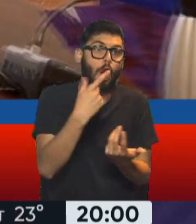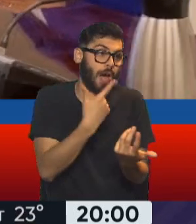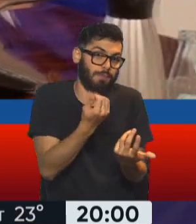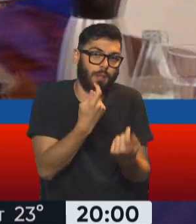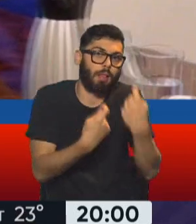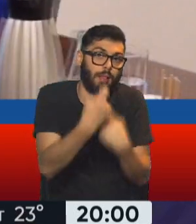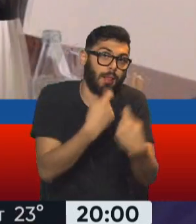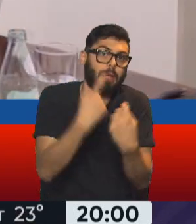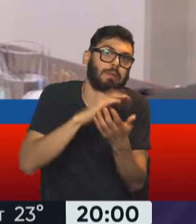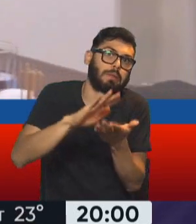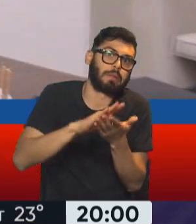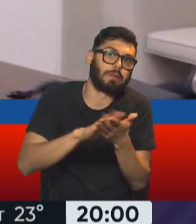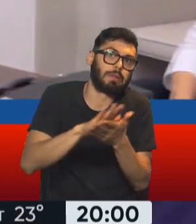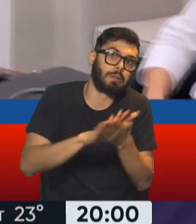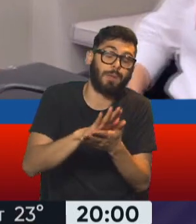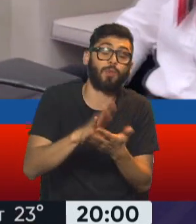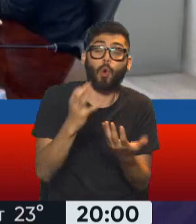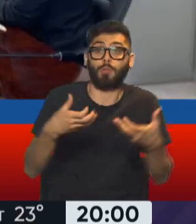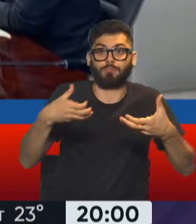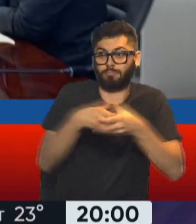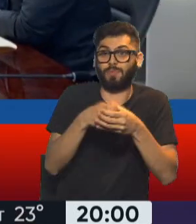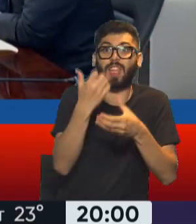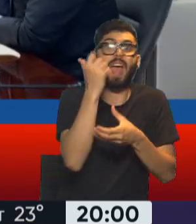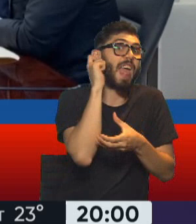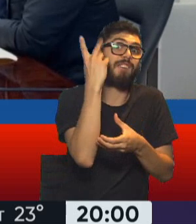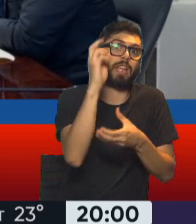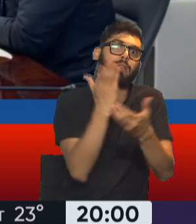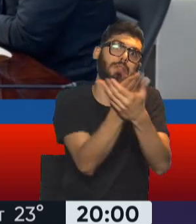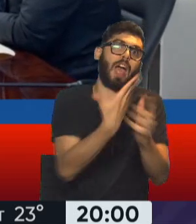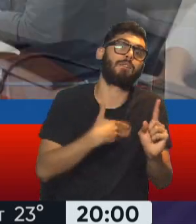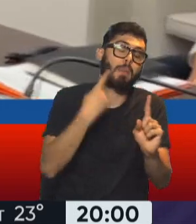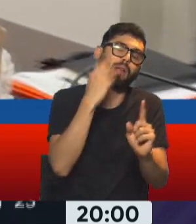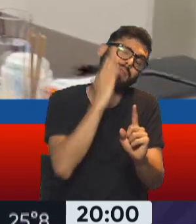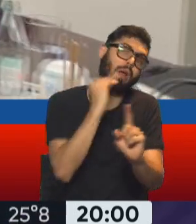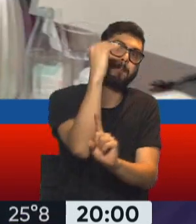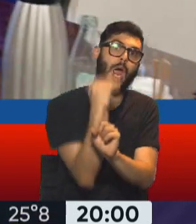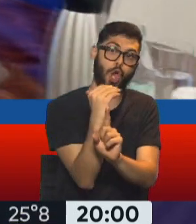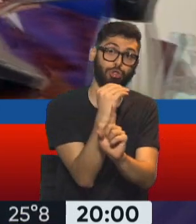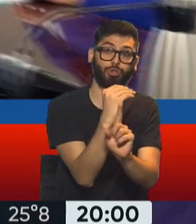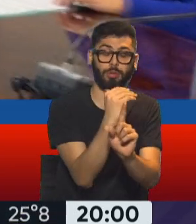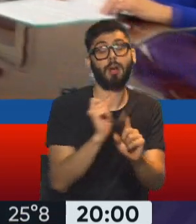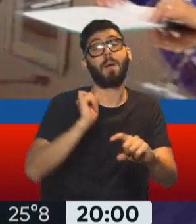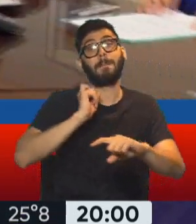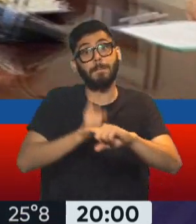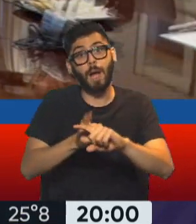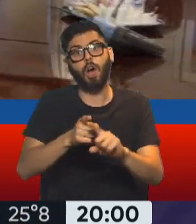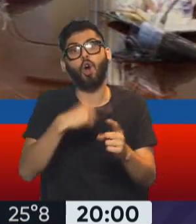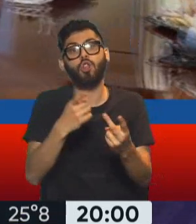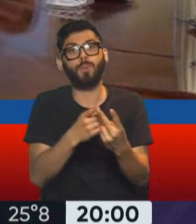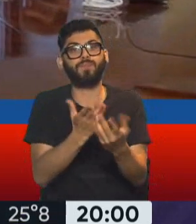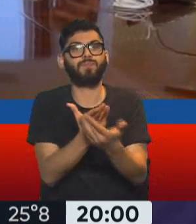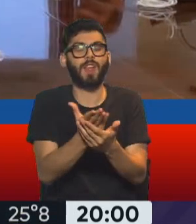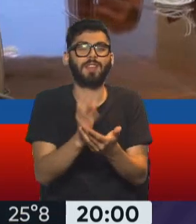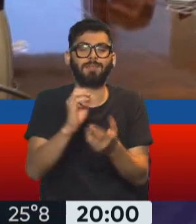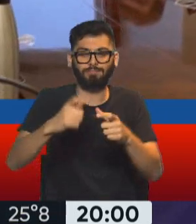renegociando. Uno de los pedidos por parte del G20 al Fondo Monetario es ese. Otro tiene que ver justamente con la redistribución de los derechos especiales de